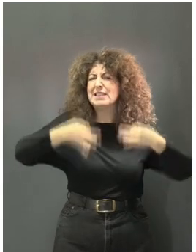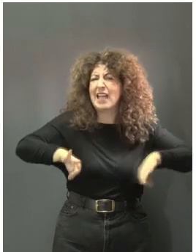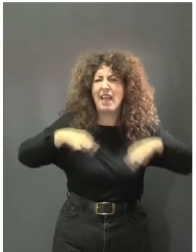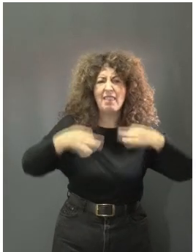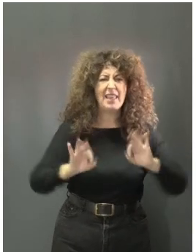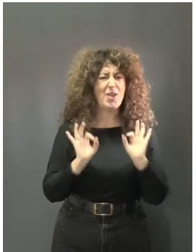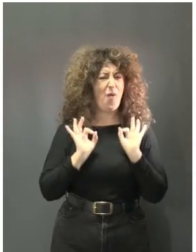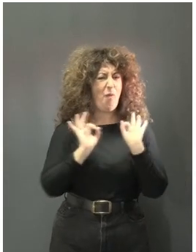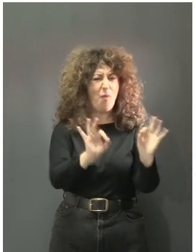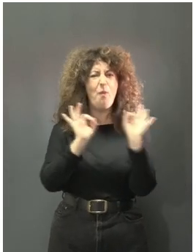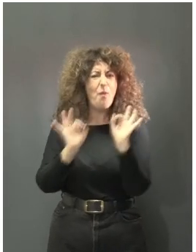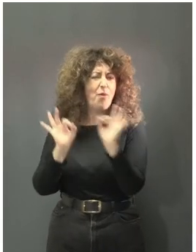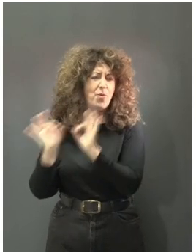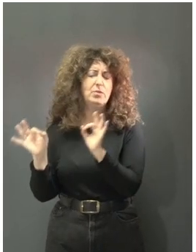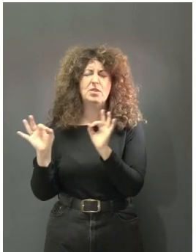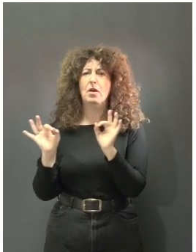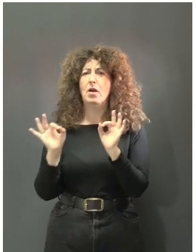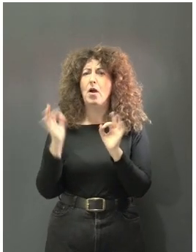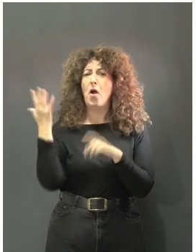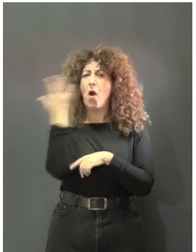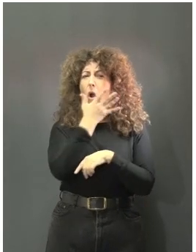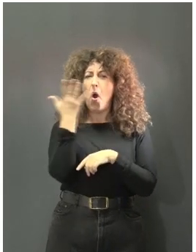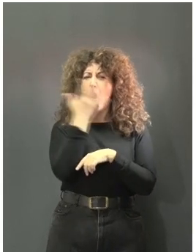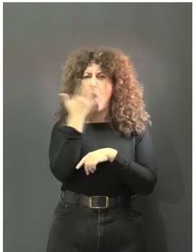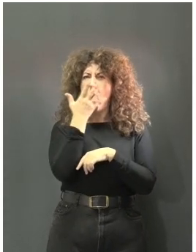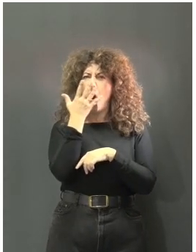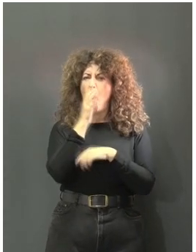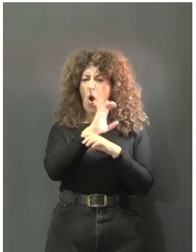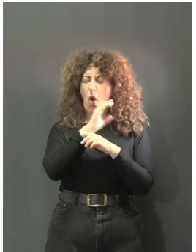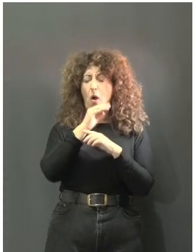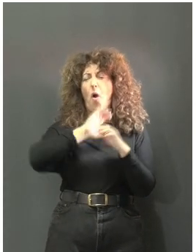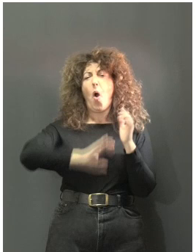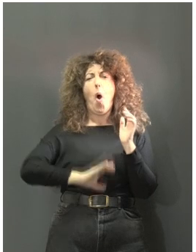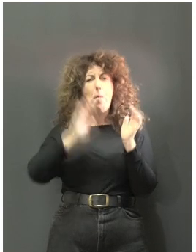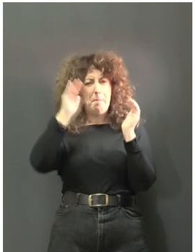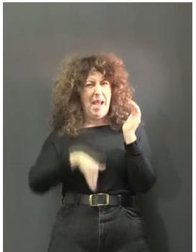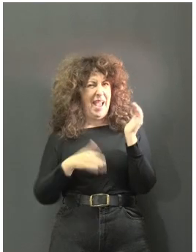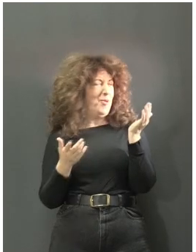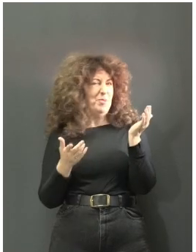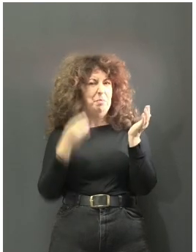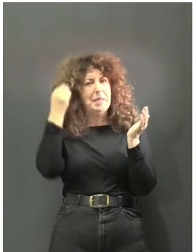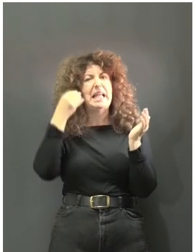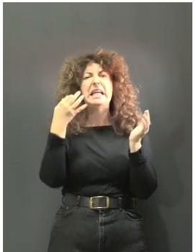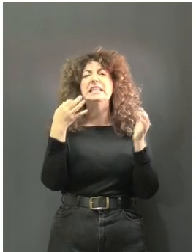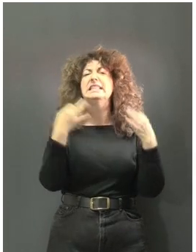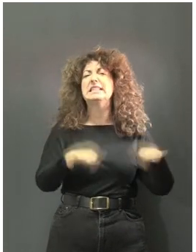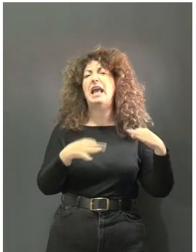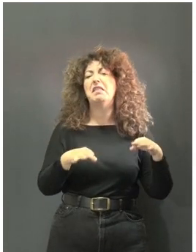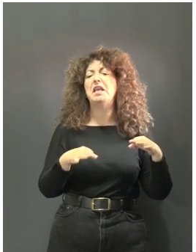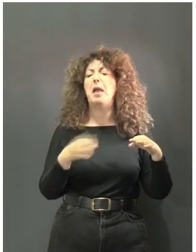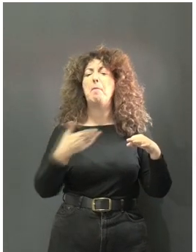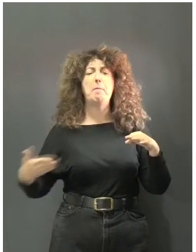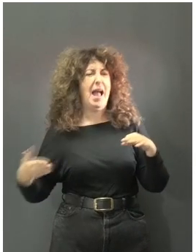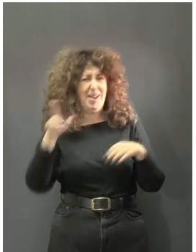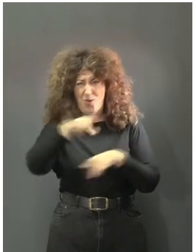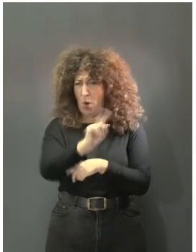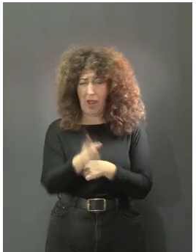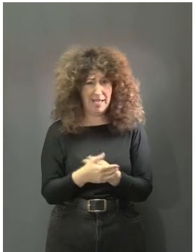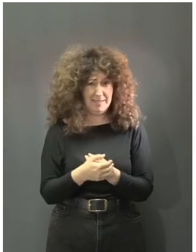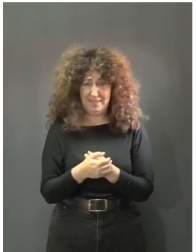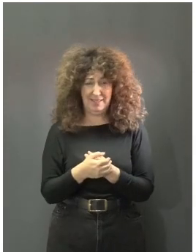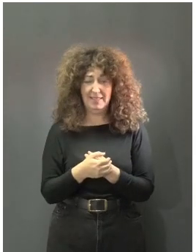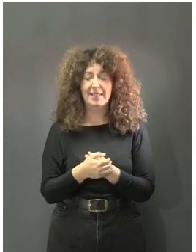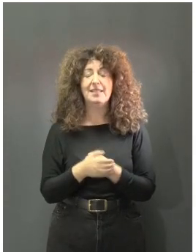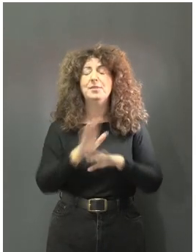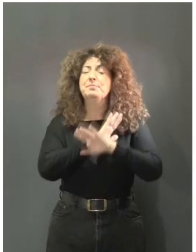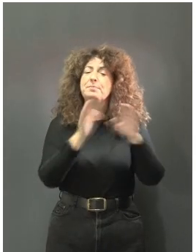austeridad y a la falta de complejos, que la sencillez no es malo, ¿no? Entonces, dicho esto, a mí me